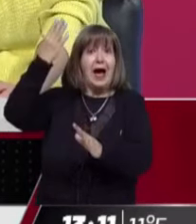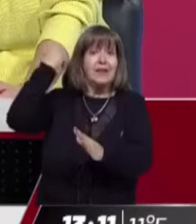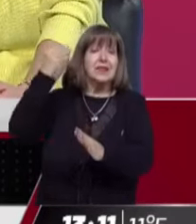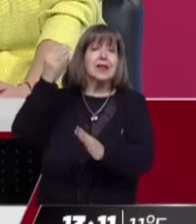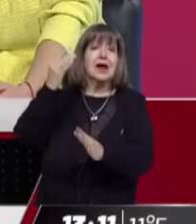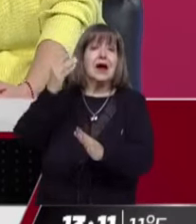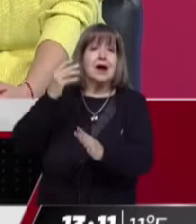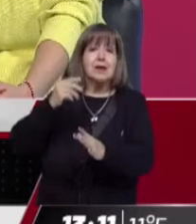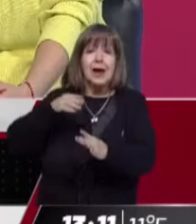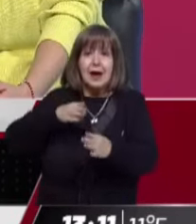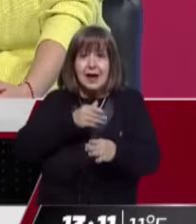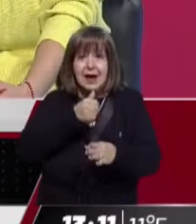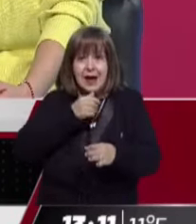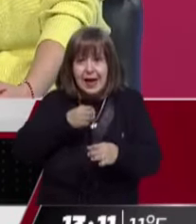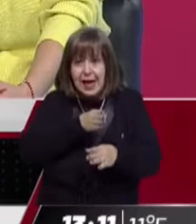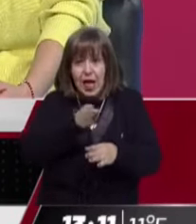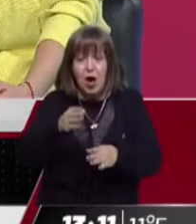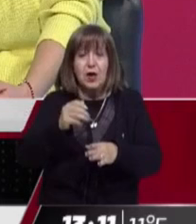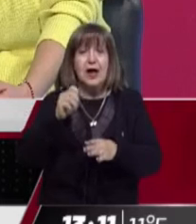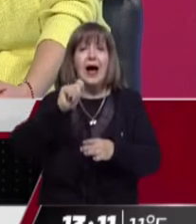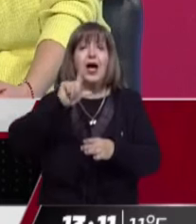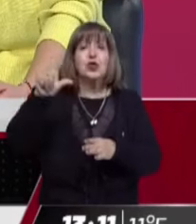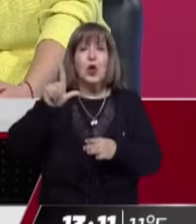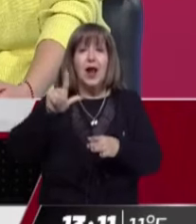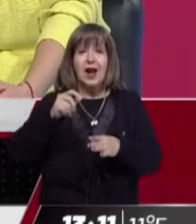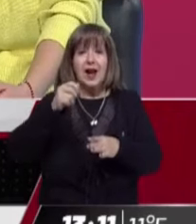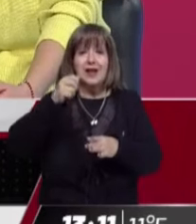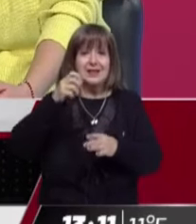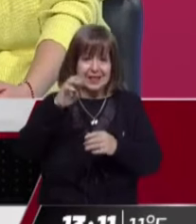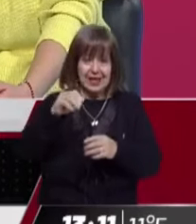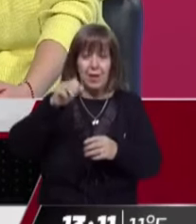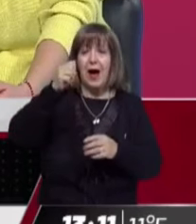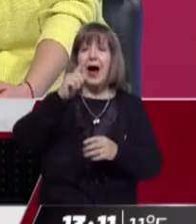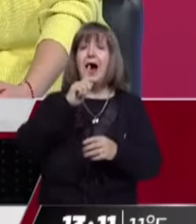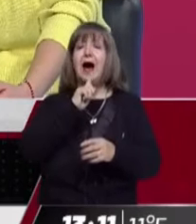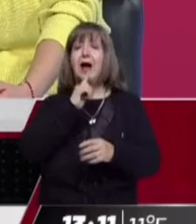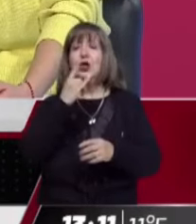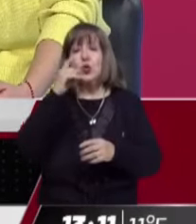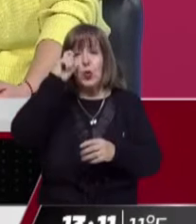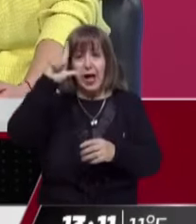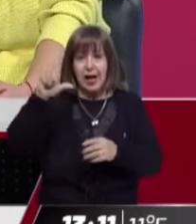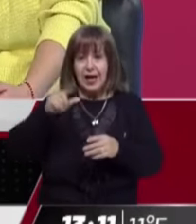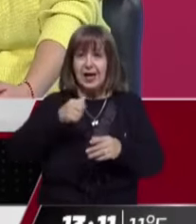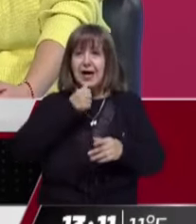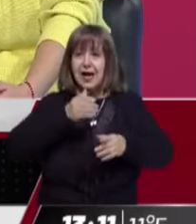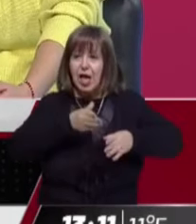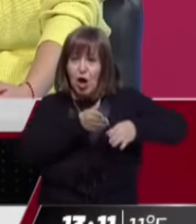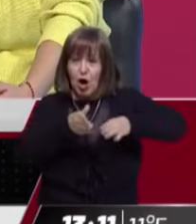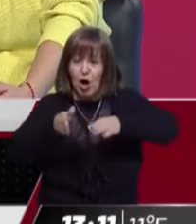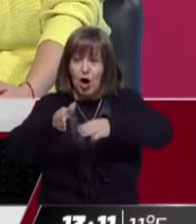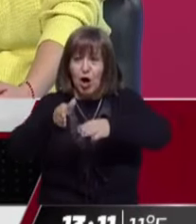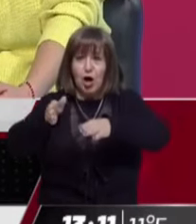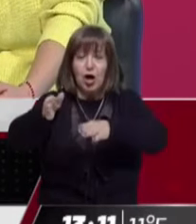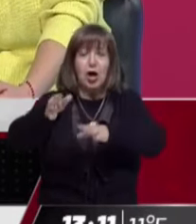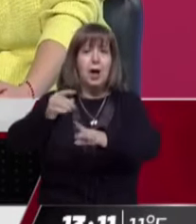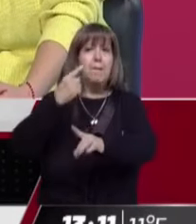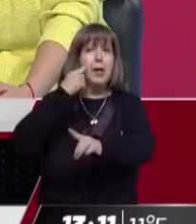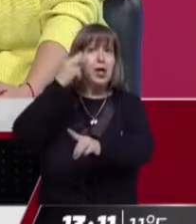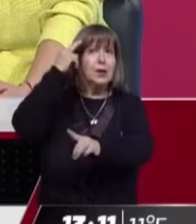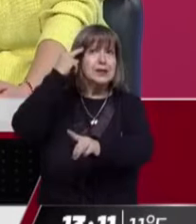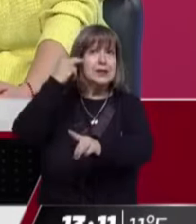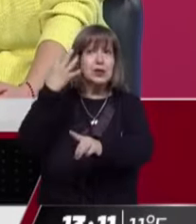río llamado Atuel que corría por territorio pampeano y que desapareció a partir del año